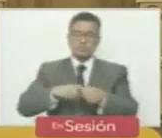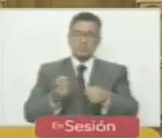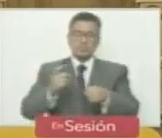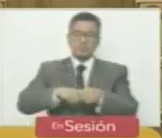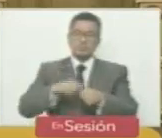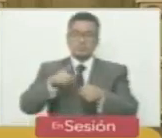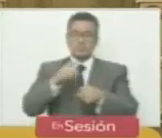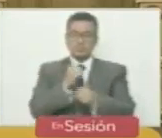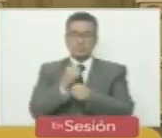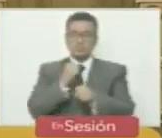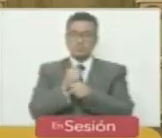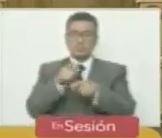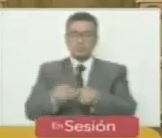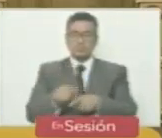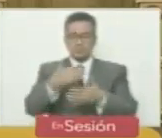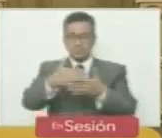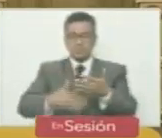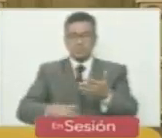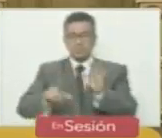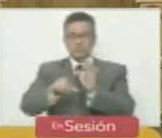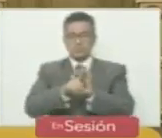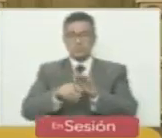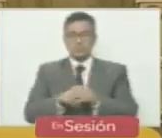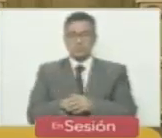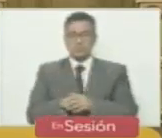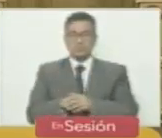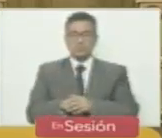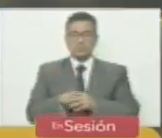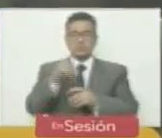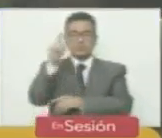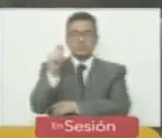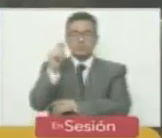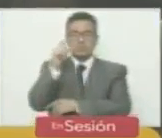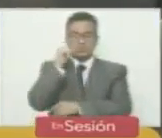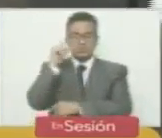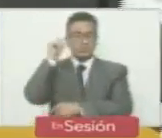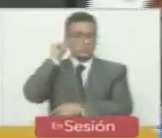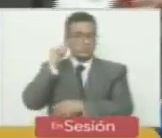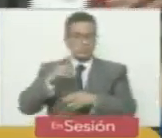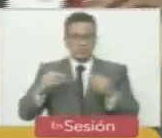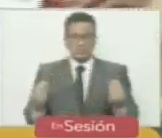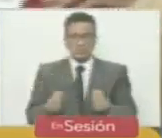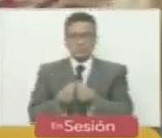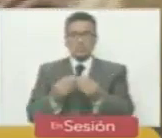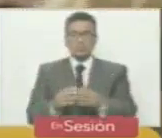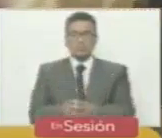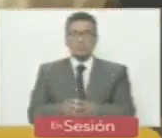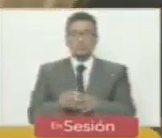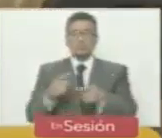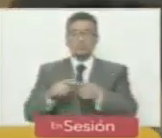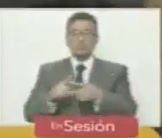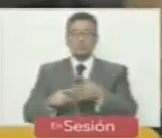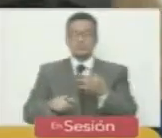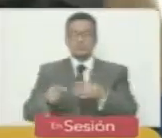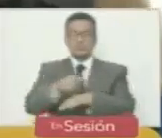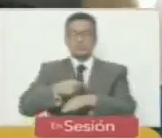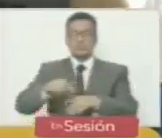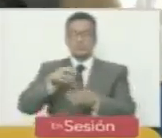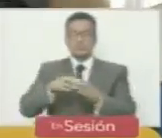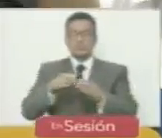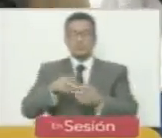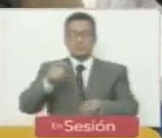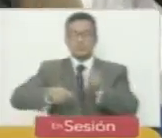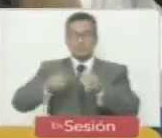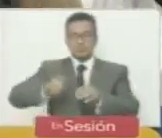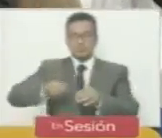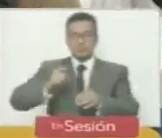la elaboración de este texto de ley, a los diputados y diputadas que me acompañaron, a las entes del Estado, a los